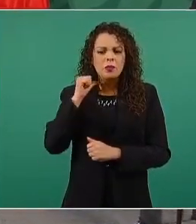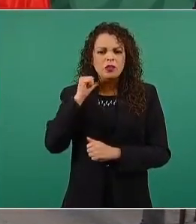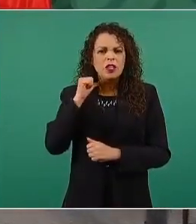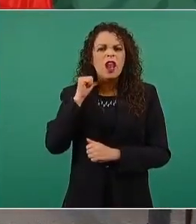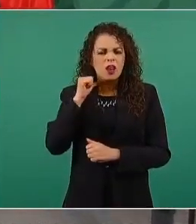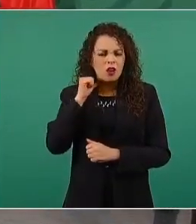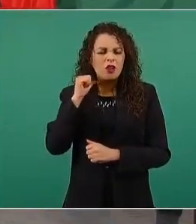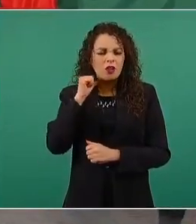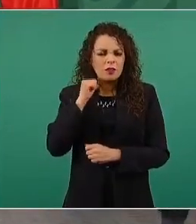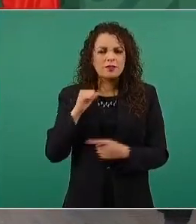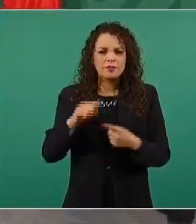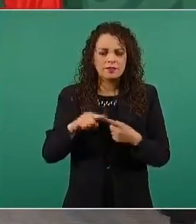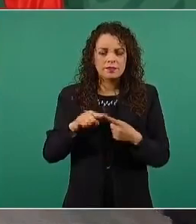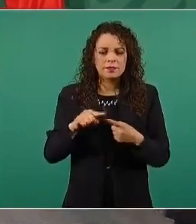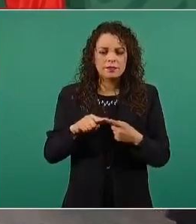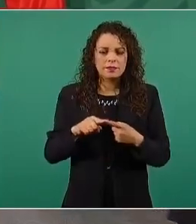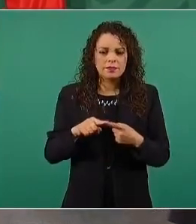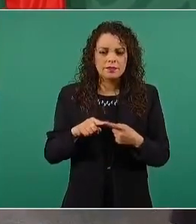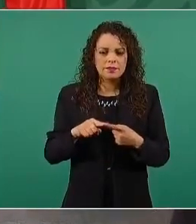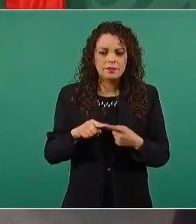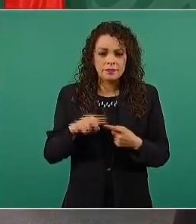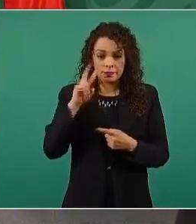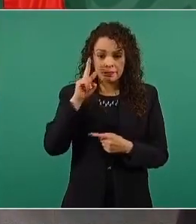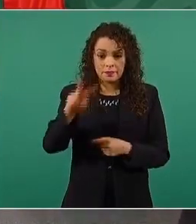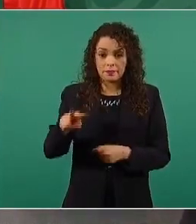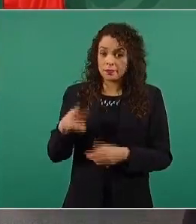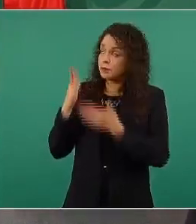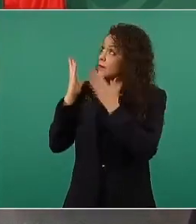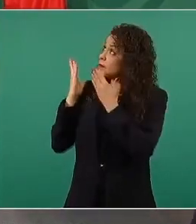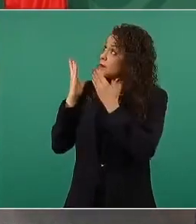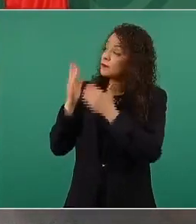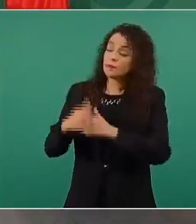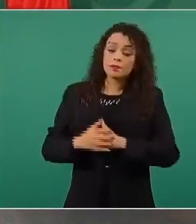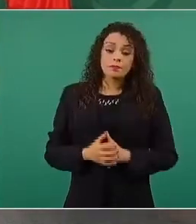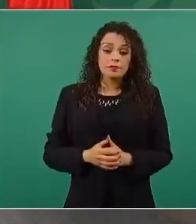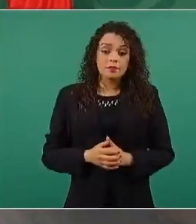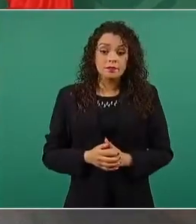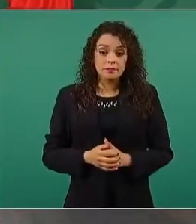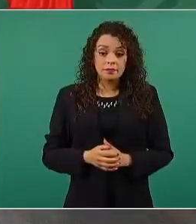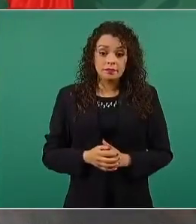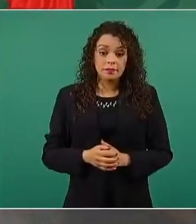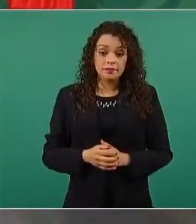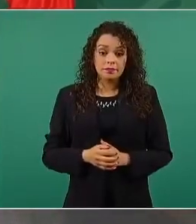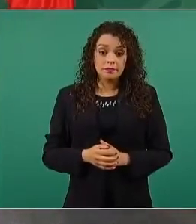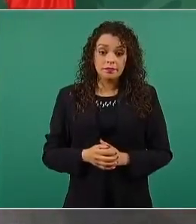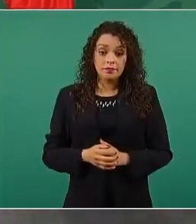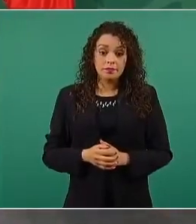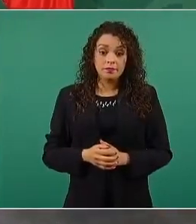Y sobre aviso no hay engaño, ¿eh?